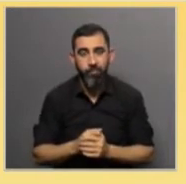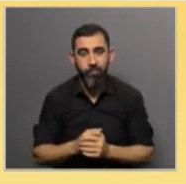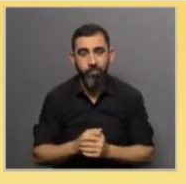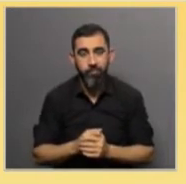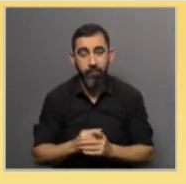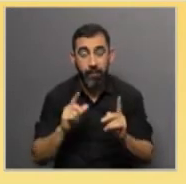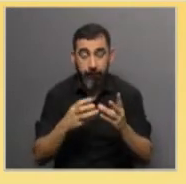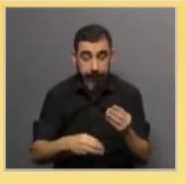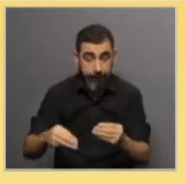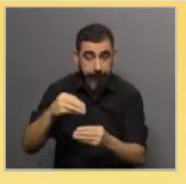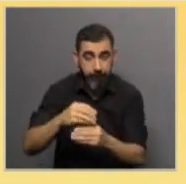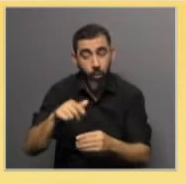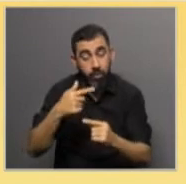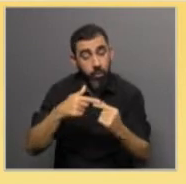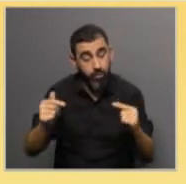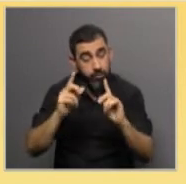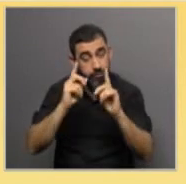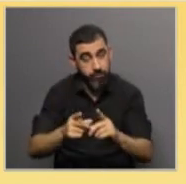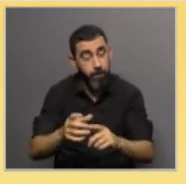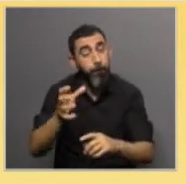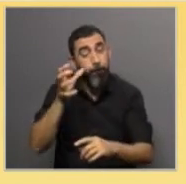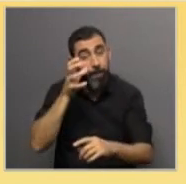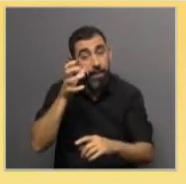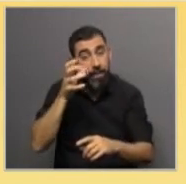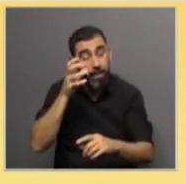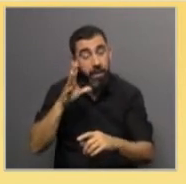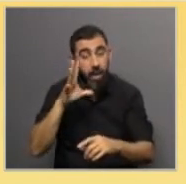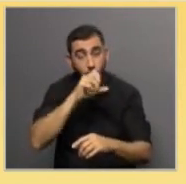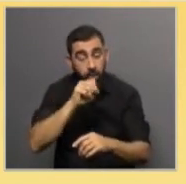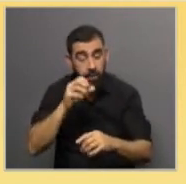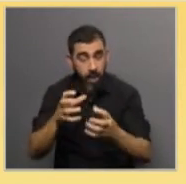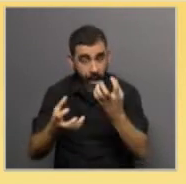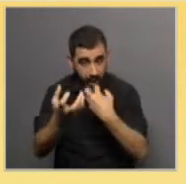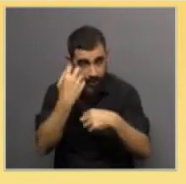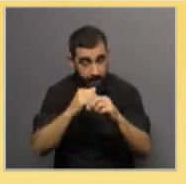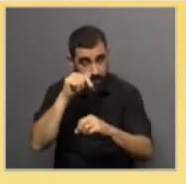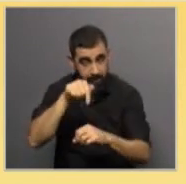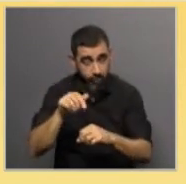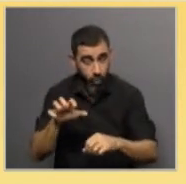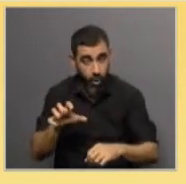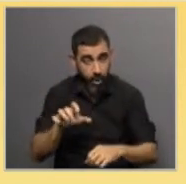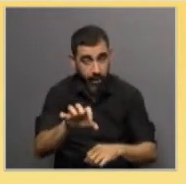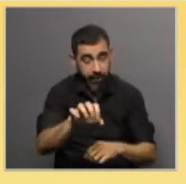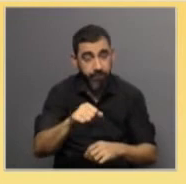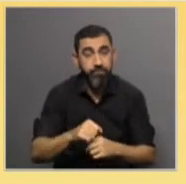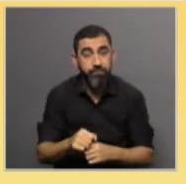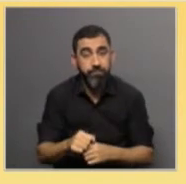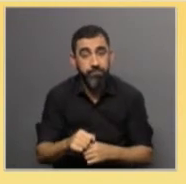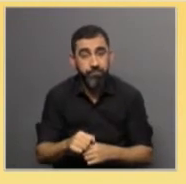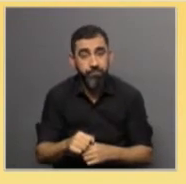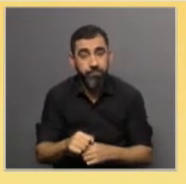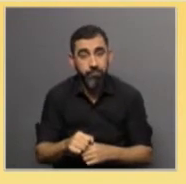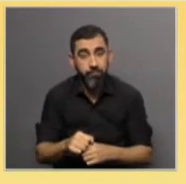quería agregar que otra de las causas que peligran la conservación de especies de estas arañas específicamente es justamente